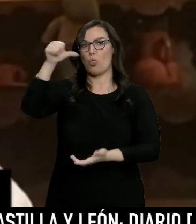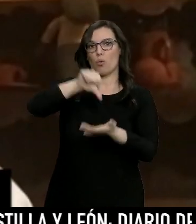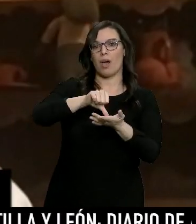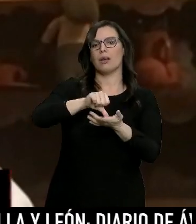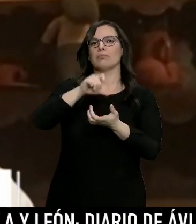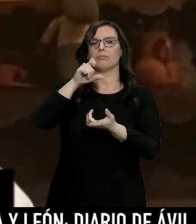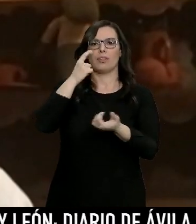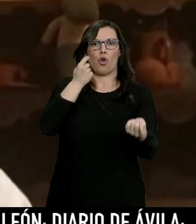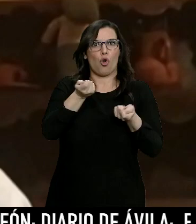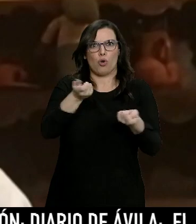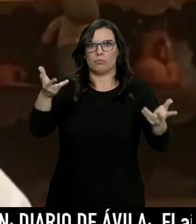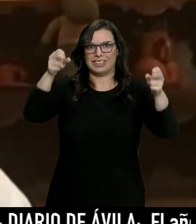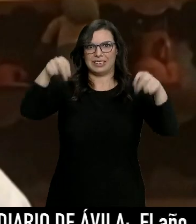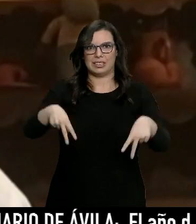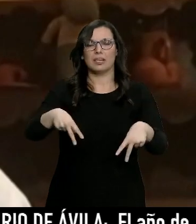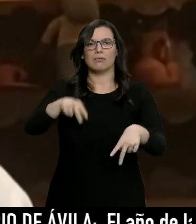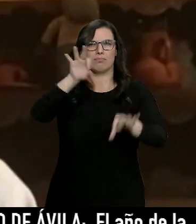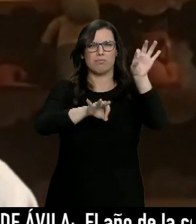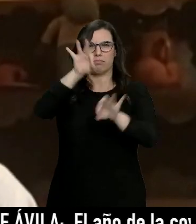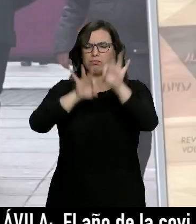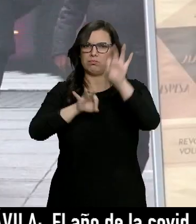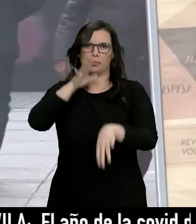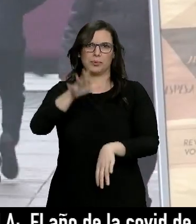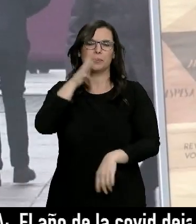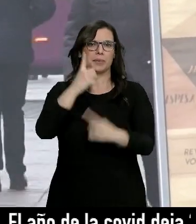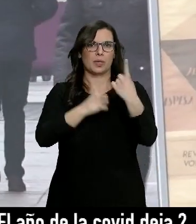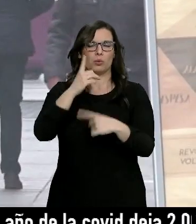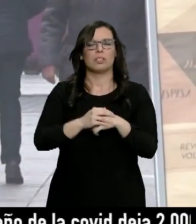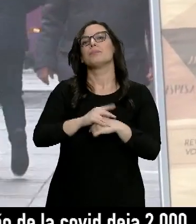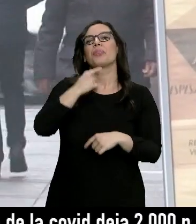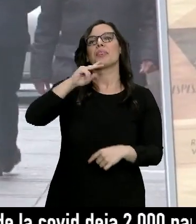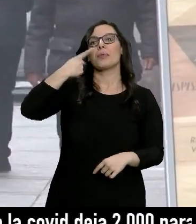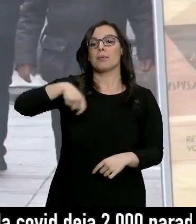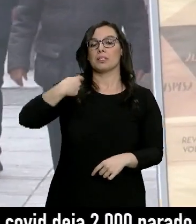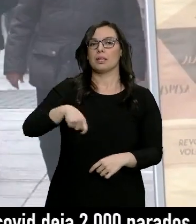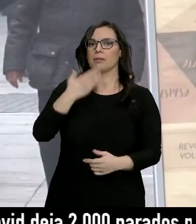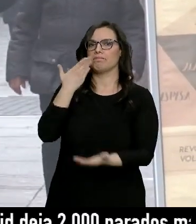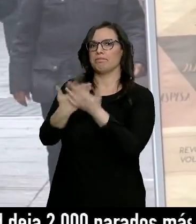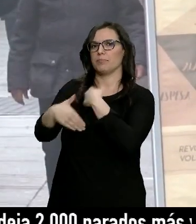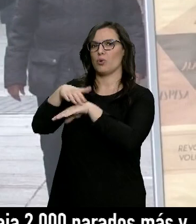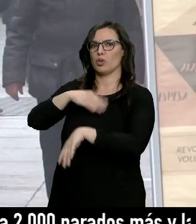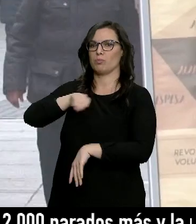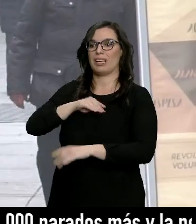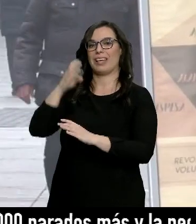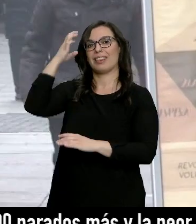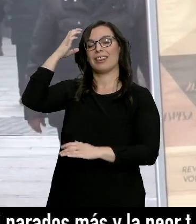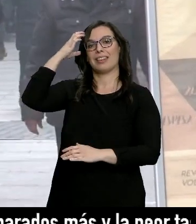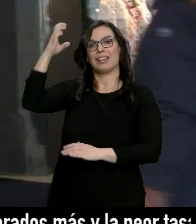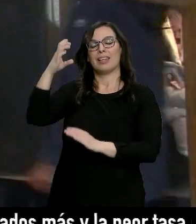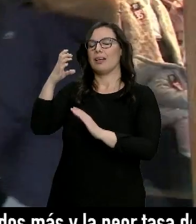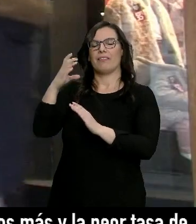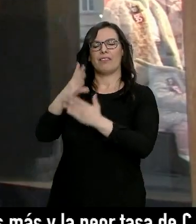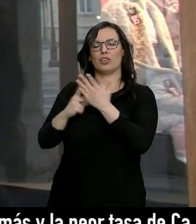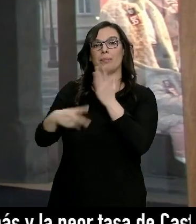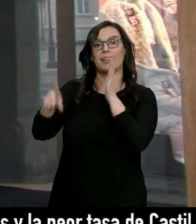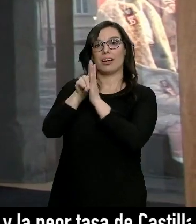más descontrolada. Tenemos poblaciones con una incidencia altísima. El vicepresidente regional reclama al Gobierno que se modifique el decreto del estado de alarma para